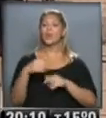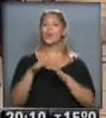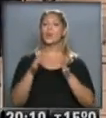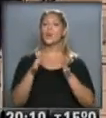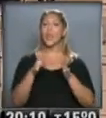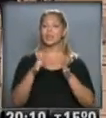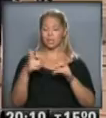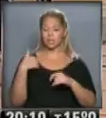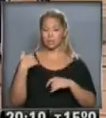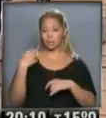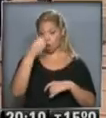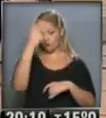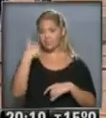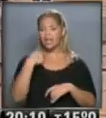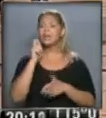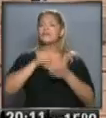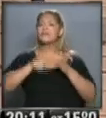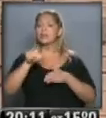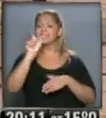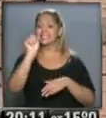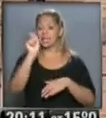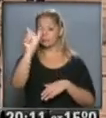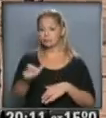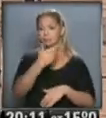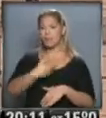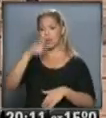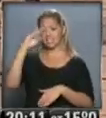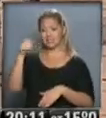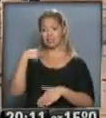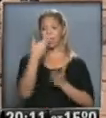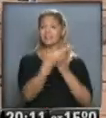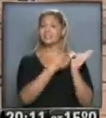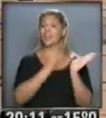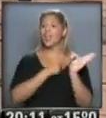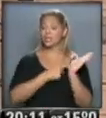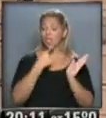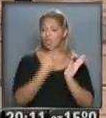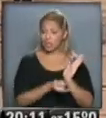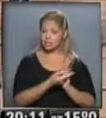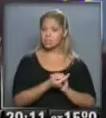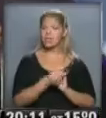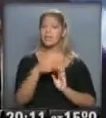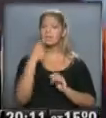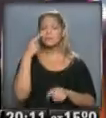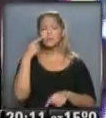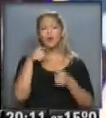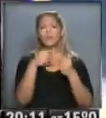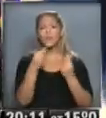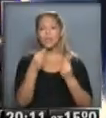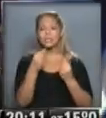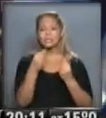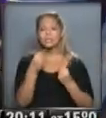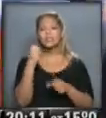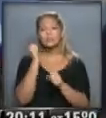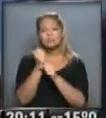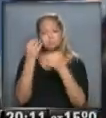la presidenta Cristina Fernández. En este justamente decreto se señala en los considerandos que con el fin de perfeccionar el uso de